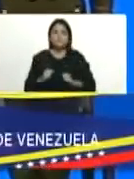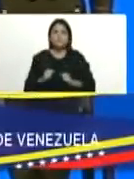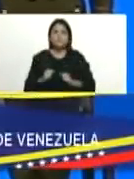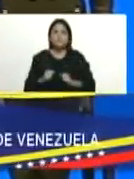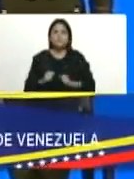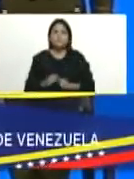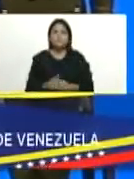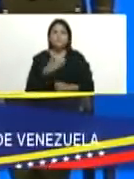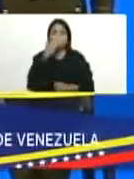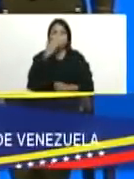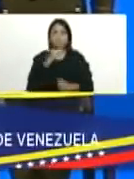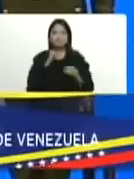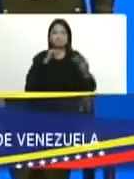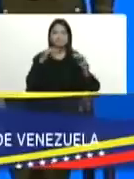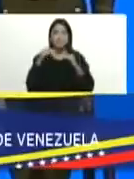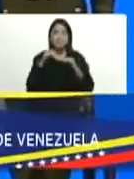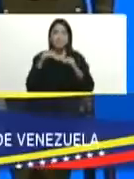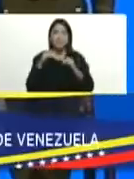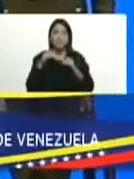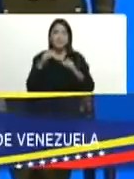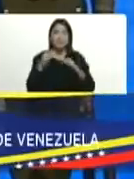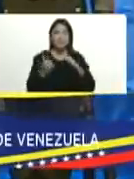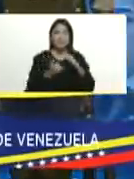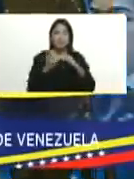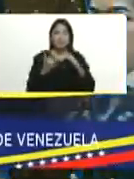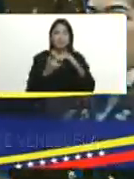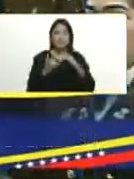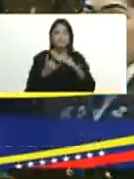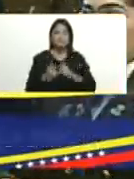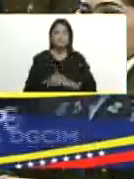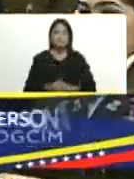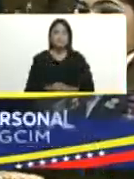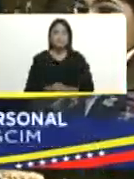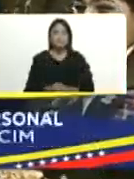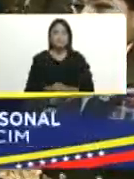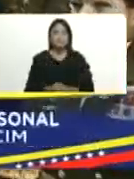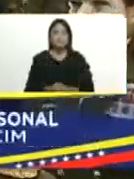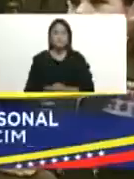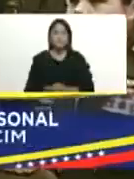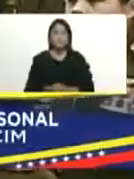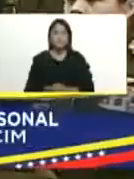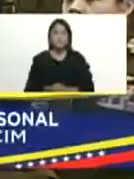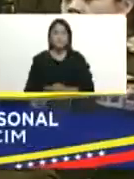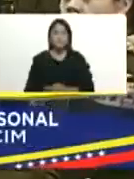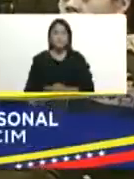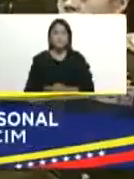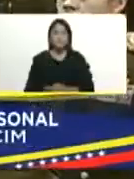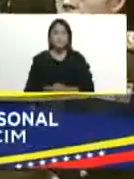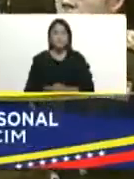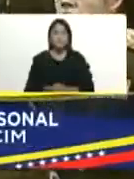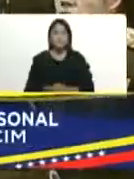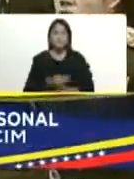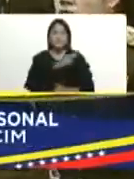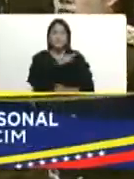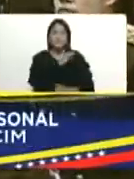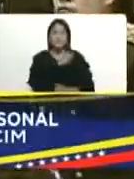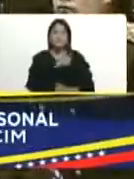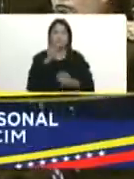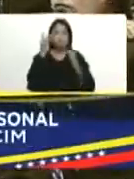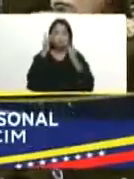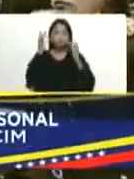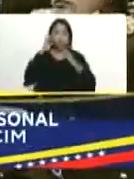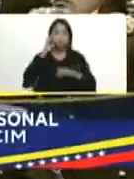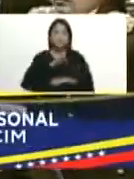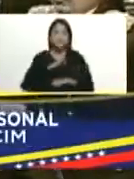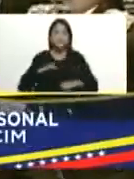institucional y moral de nuestra Guardia de Honor Presidencial, de la Dirección General de Inteligencia